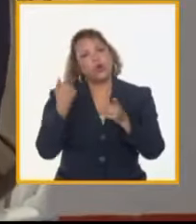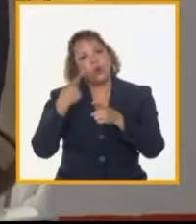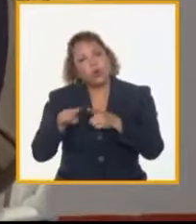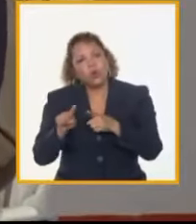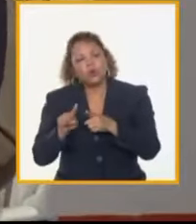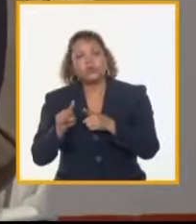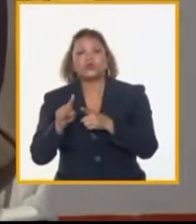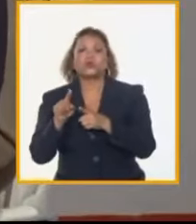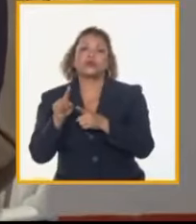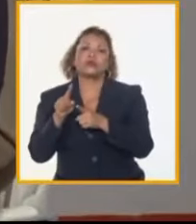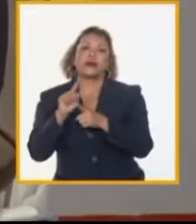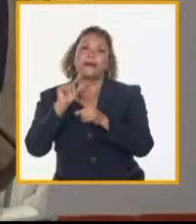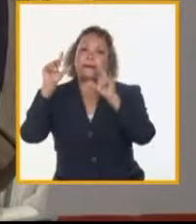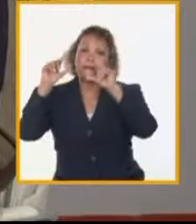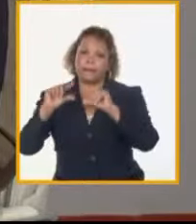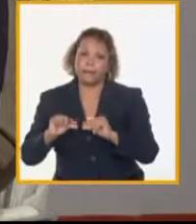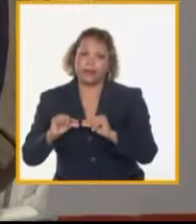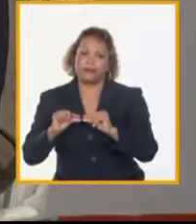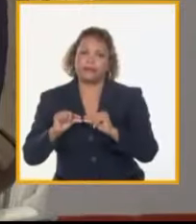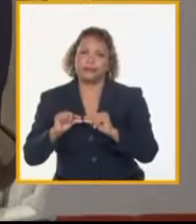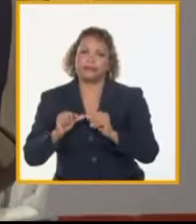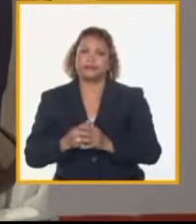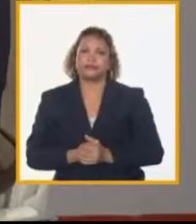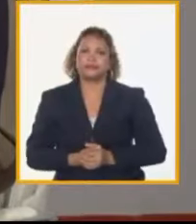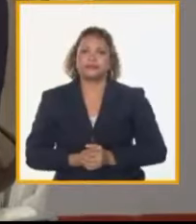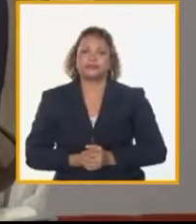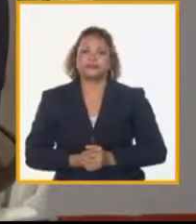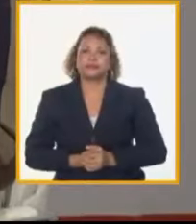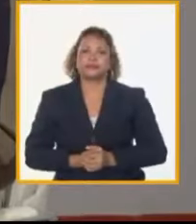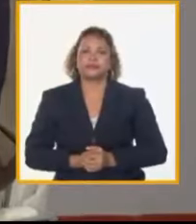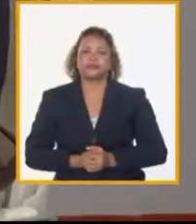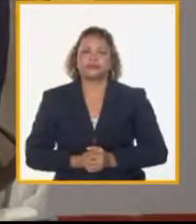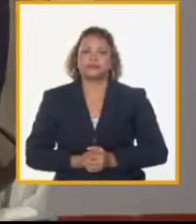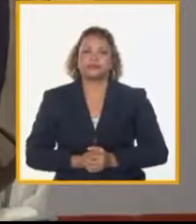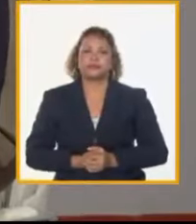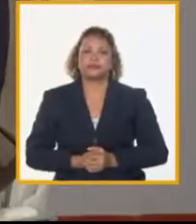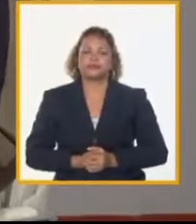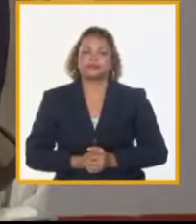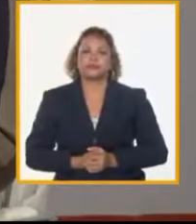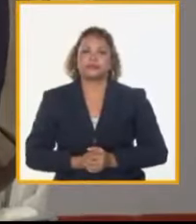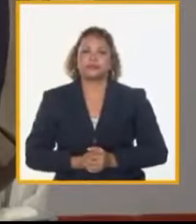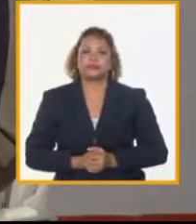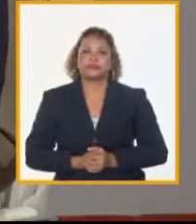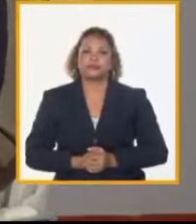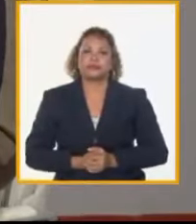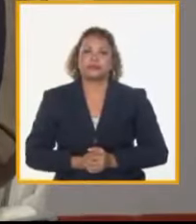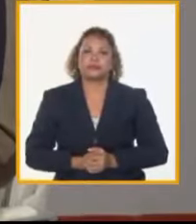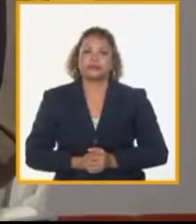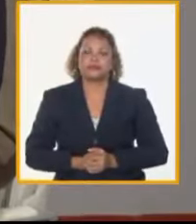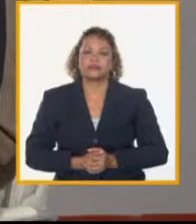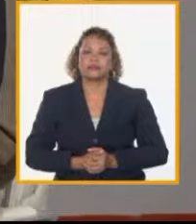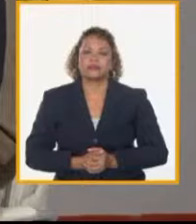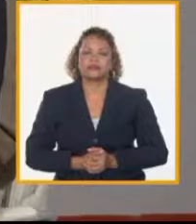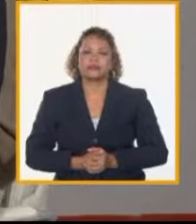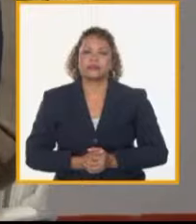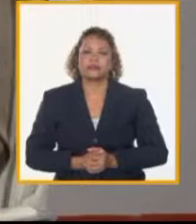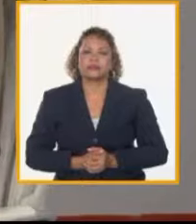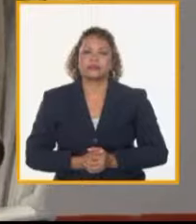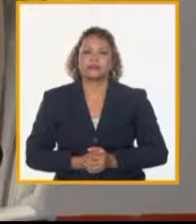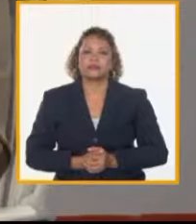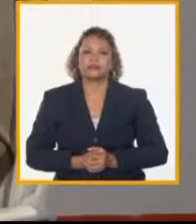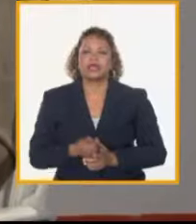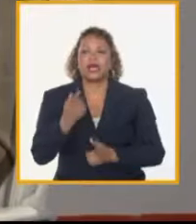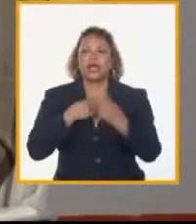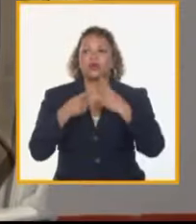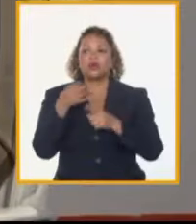misma condición que les comentaba, tienen menos capacidades a la PK. Hay municipios